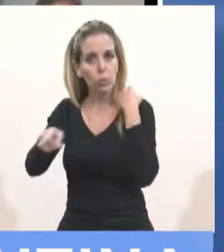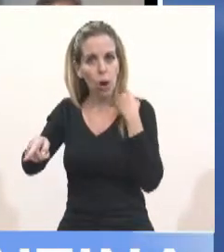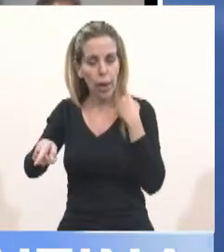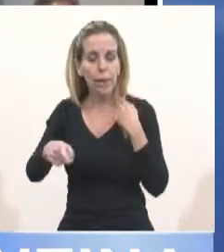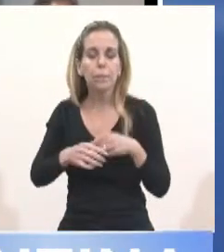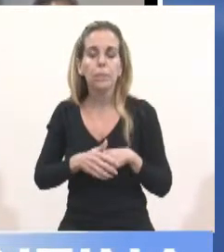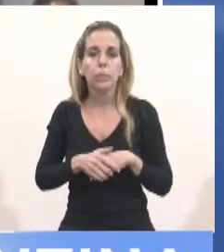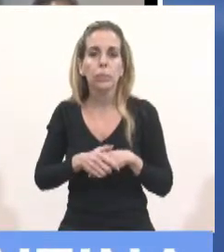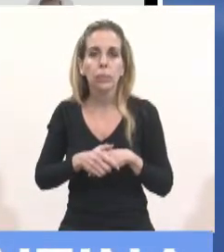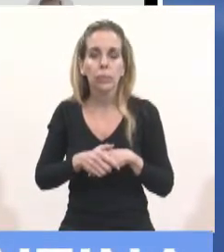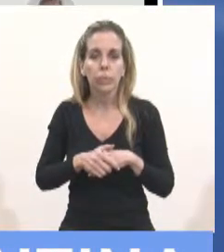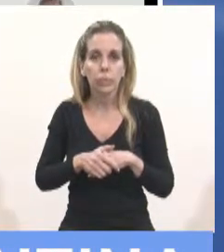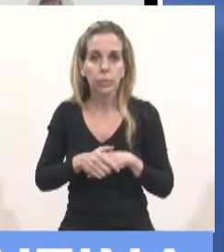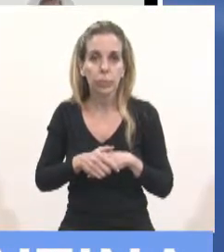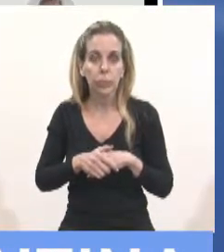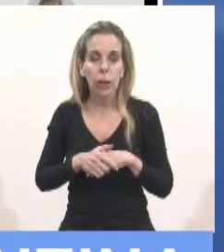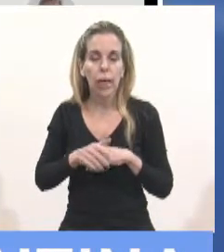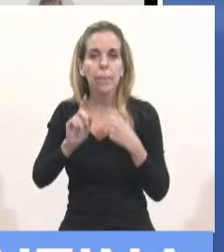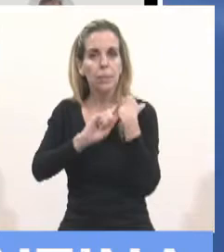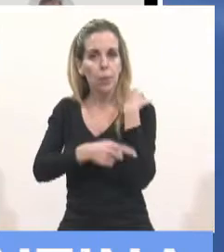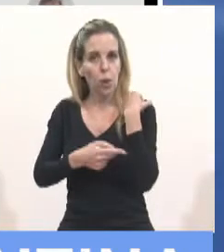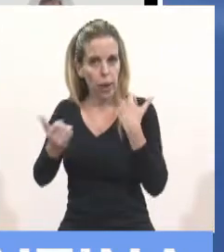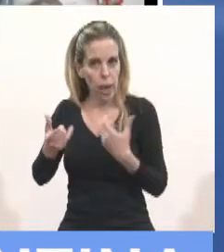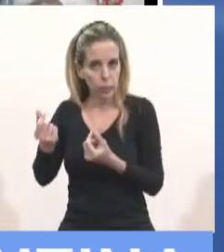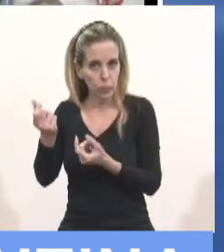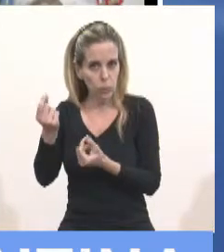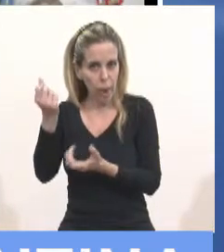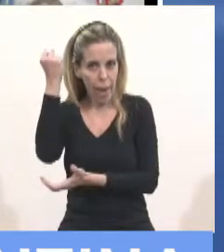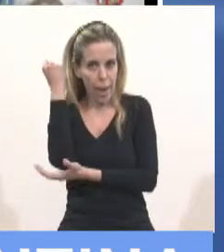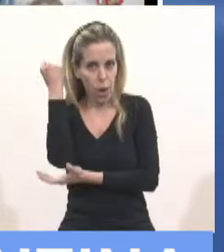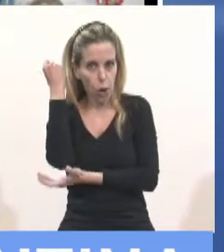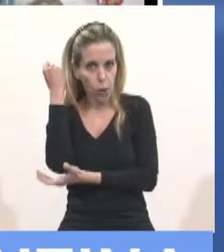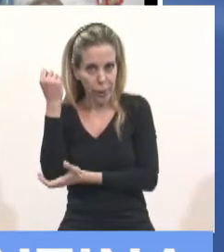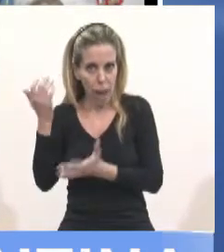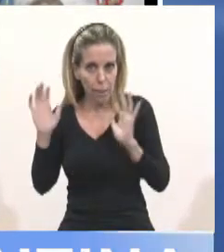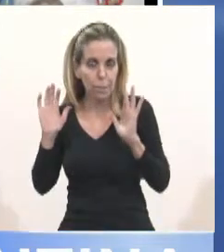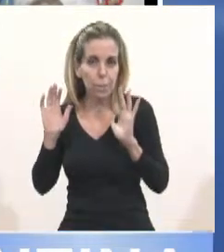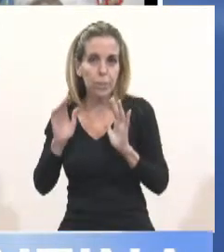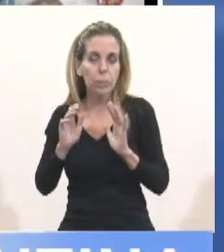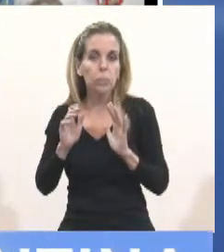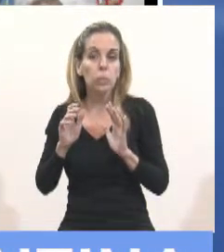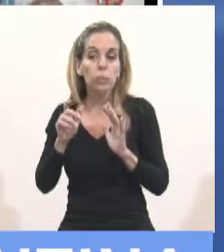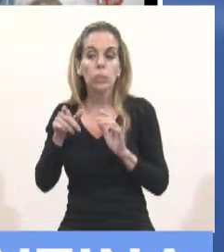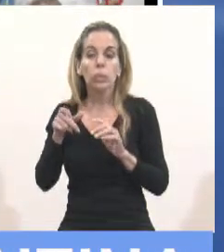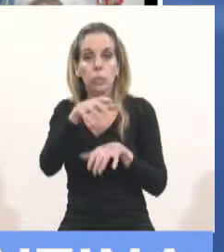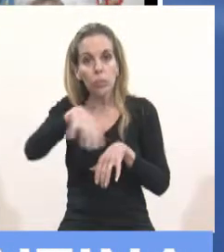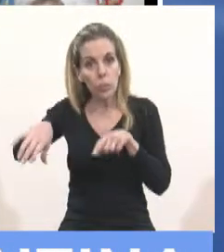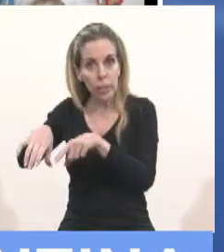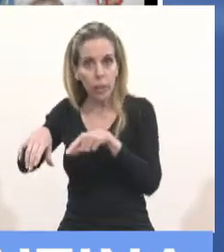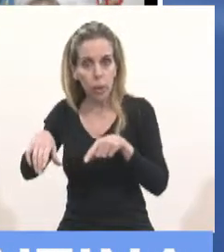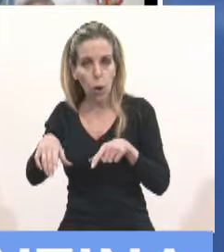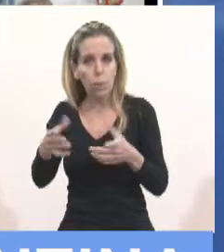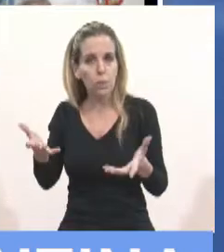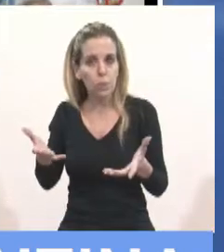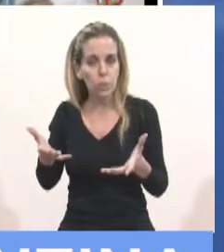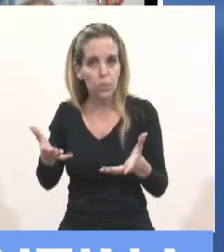sector de poder económico, buena parte del Perú, que apuesta a endeudar